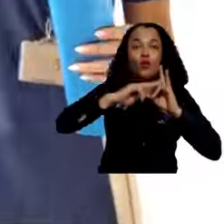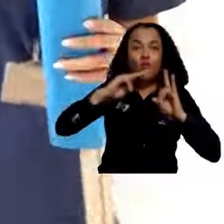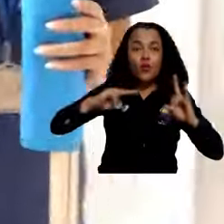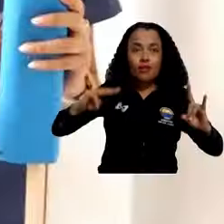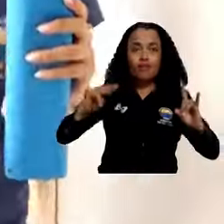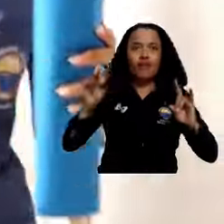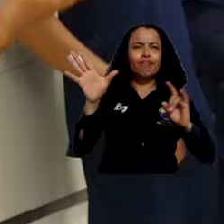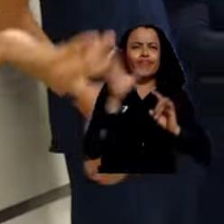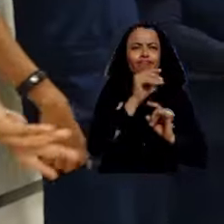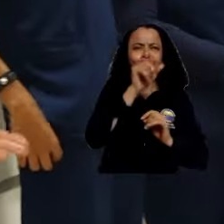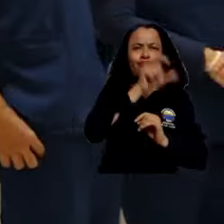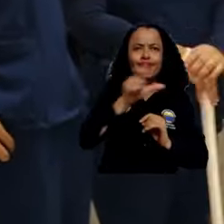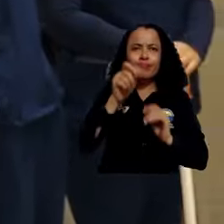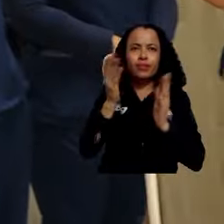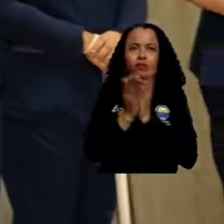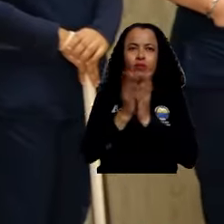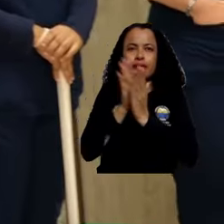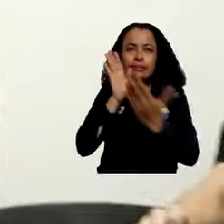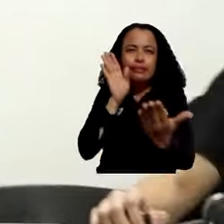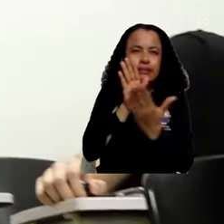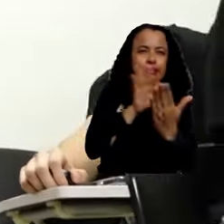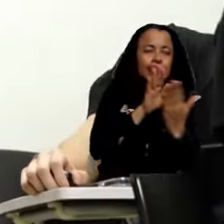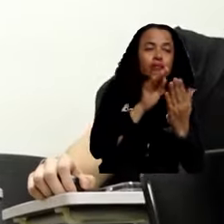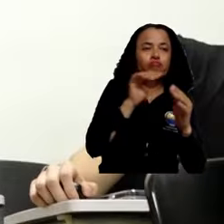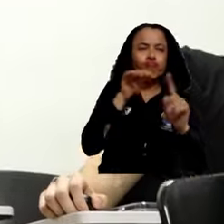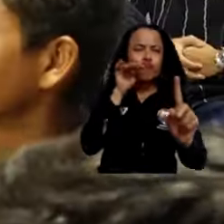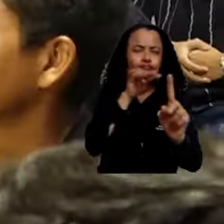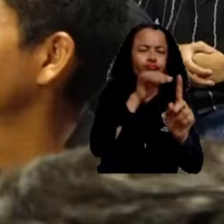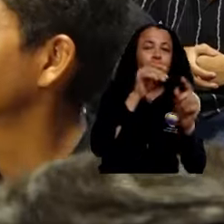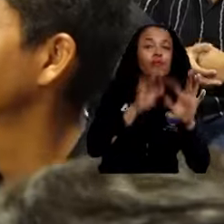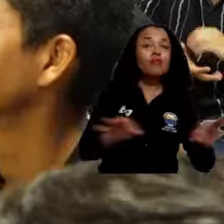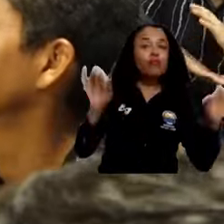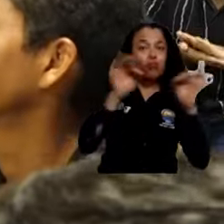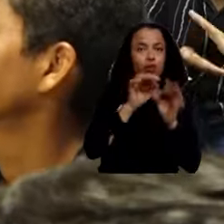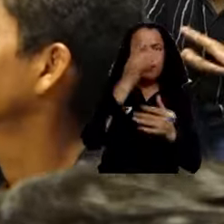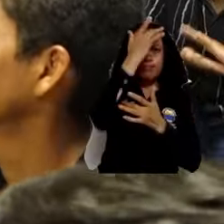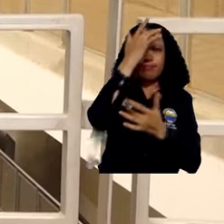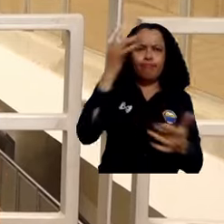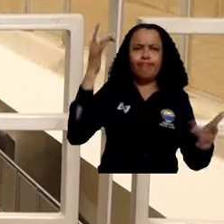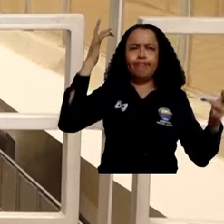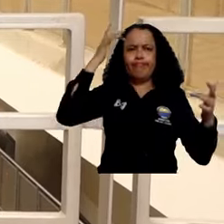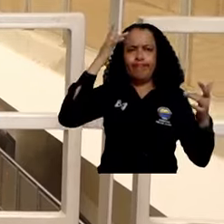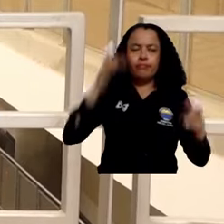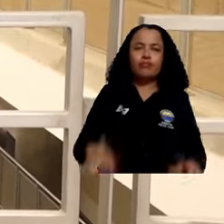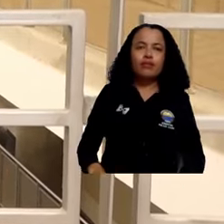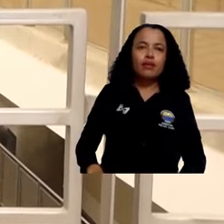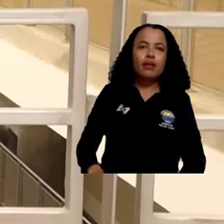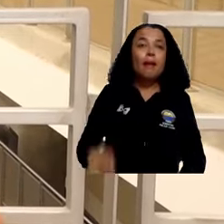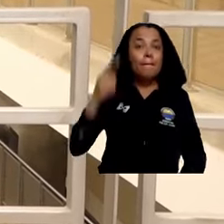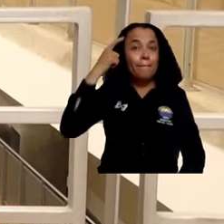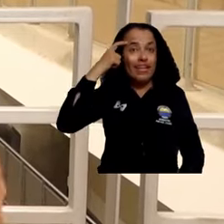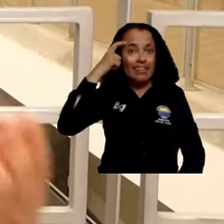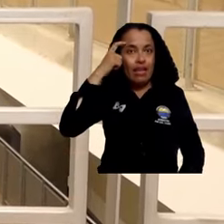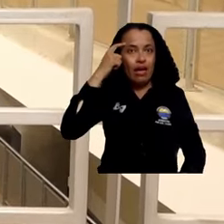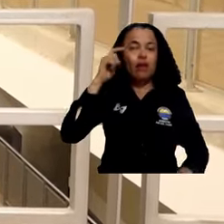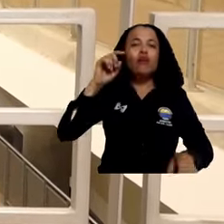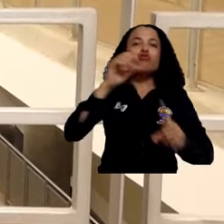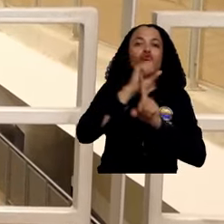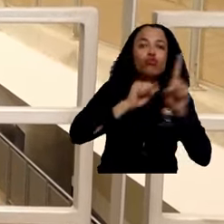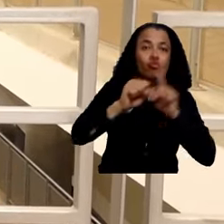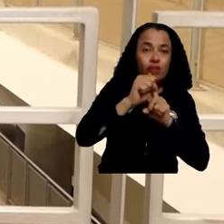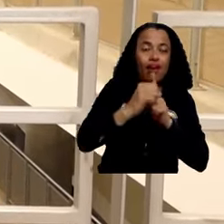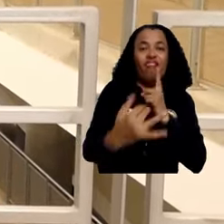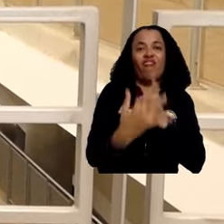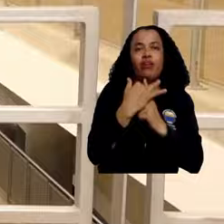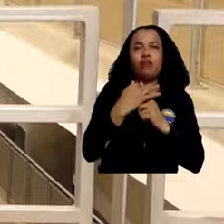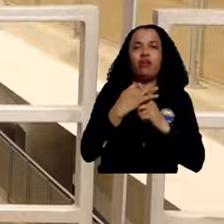U estamos más cerca de los estudiantes y generamos conciencia sobre la salud mental. La parte mental y social también puede afectar el